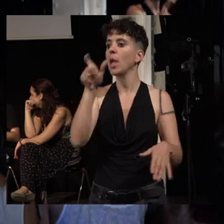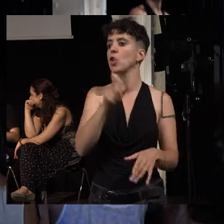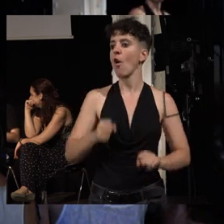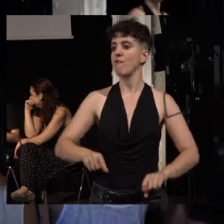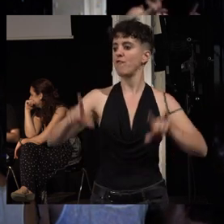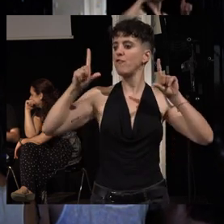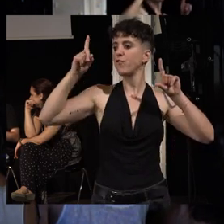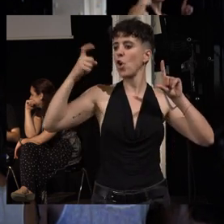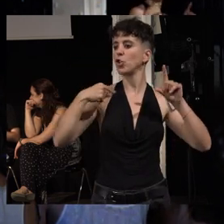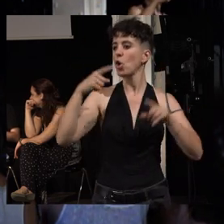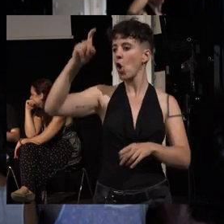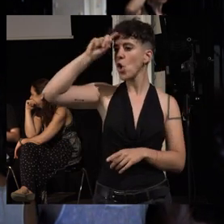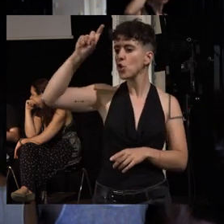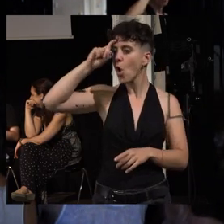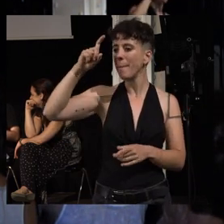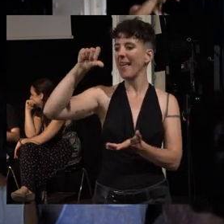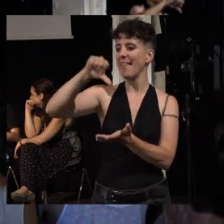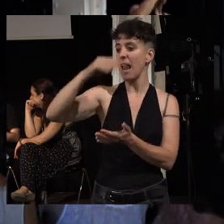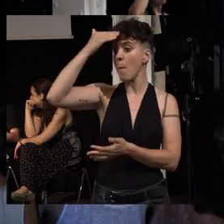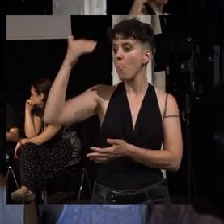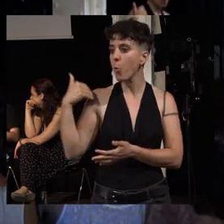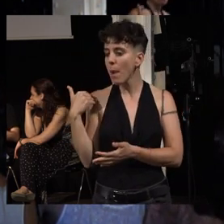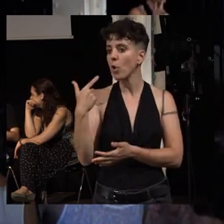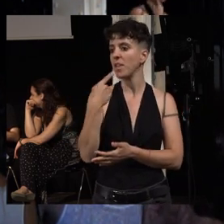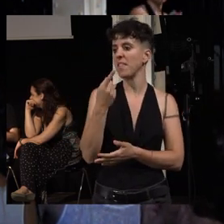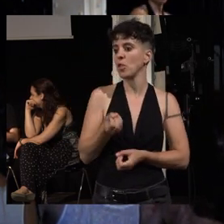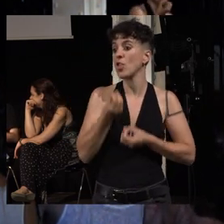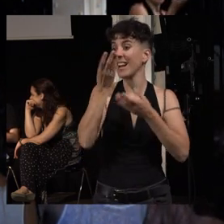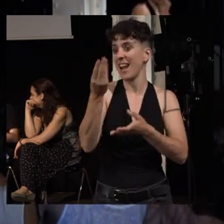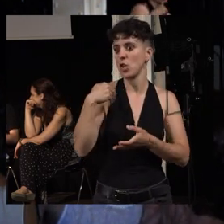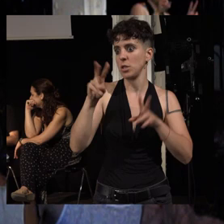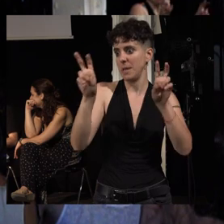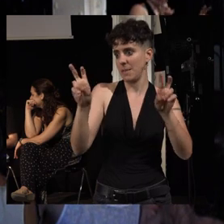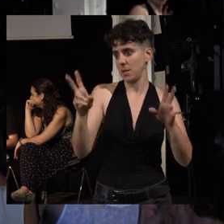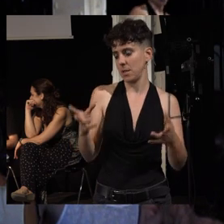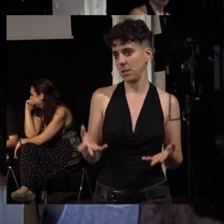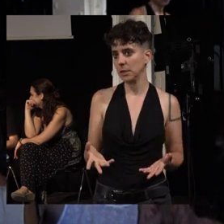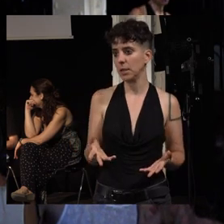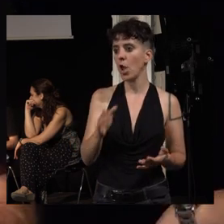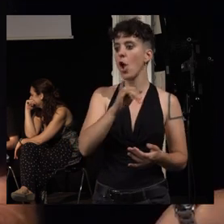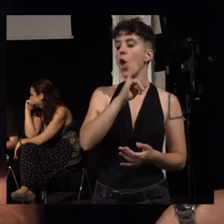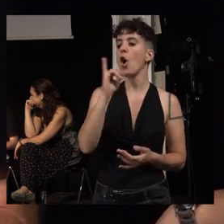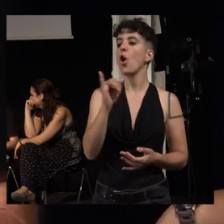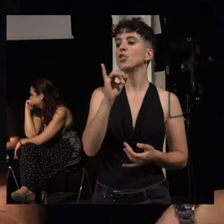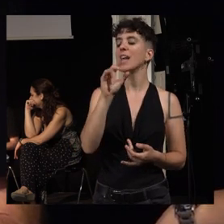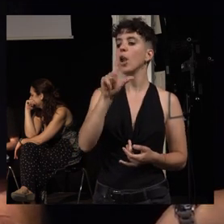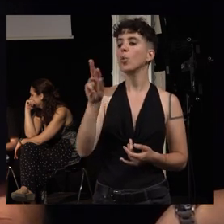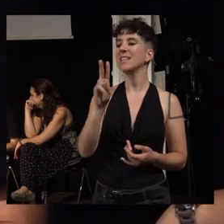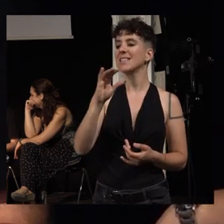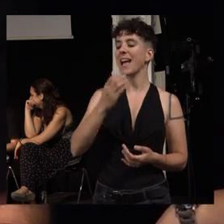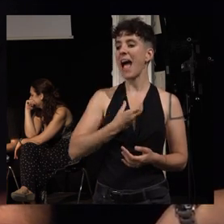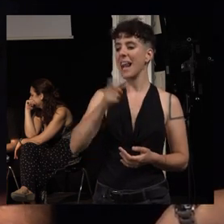foto, el nombre del pueblo y diciendo estas declaraciones en un titular. José Luis Alonso Riego, alcalde